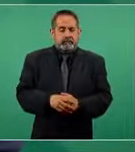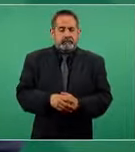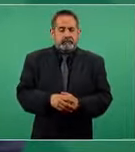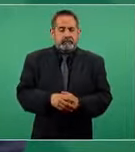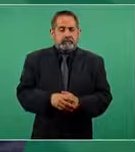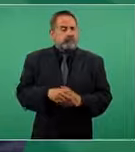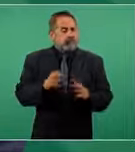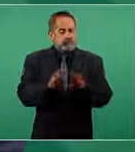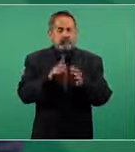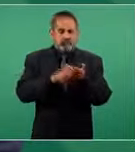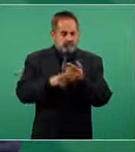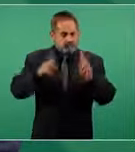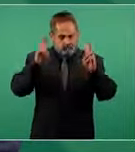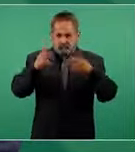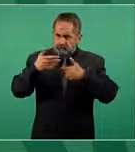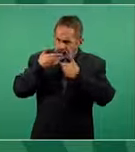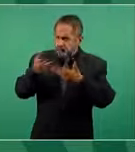sino tratar el tema,